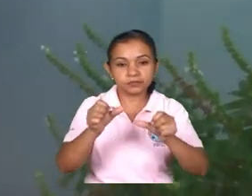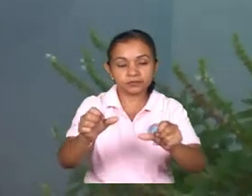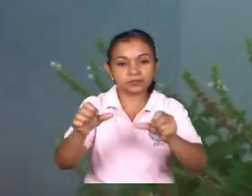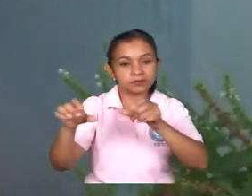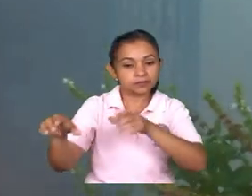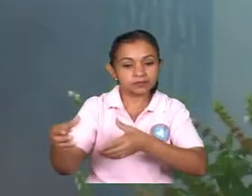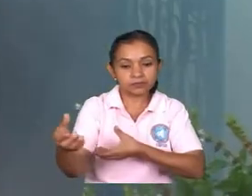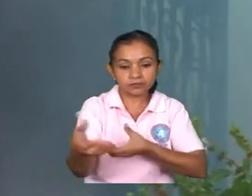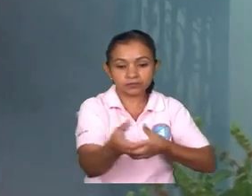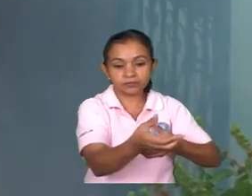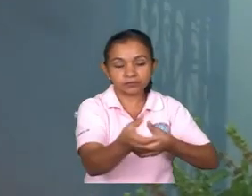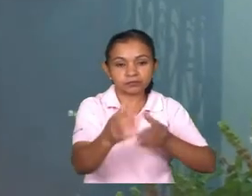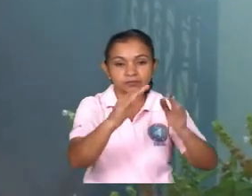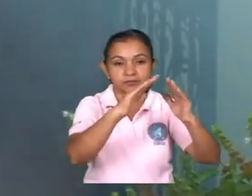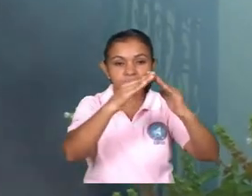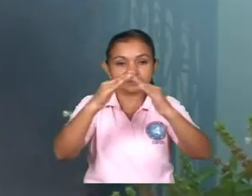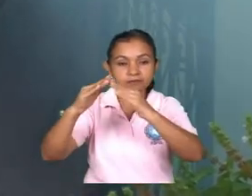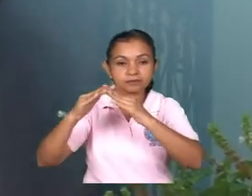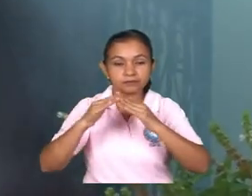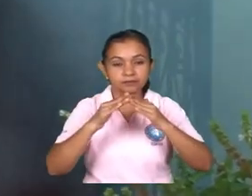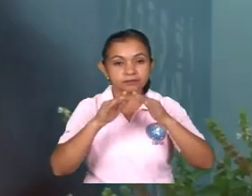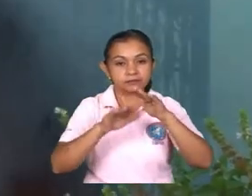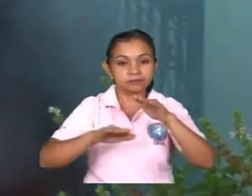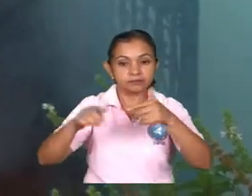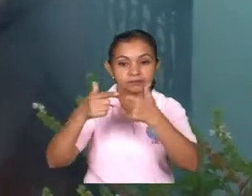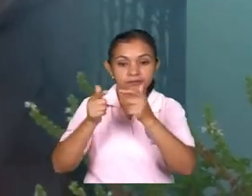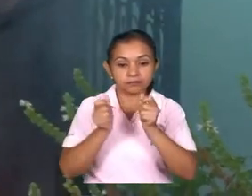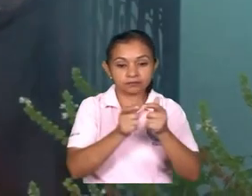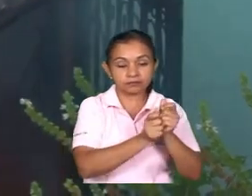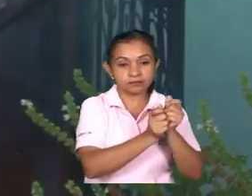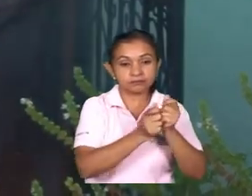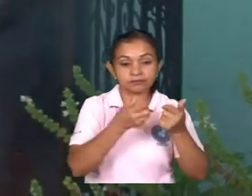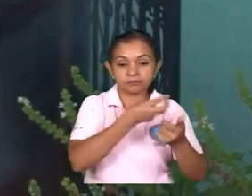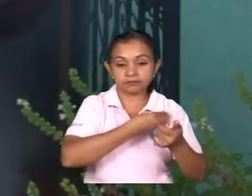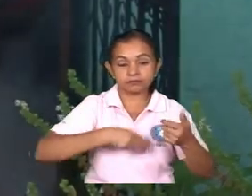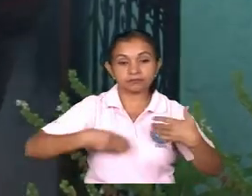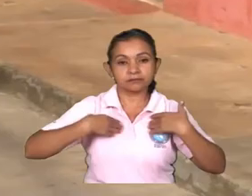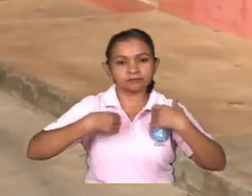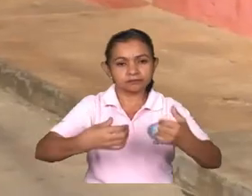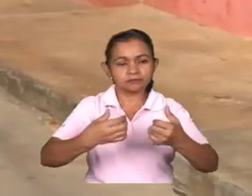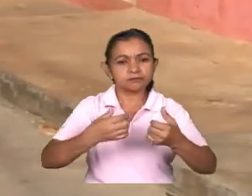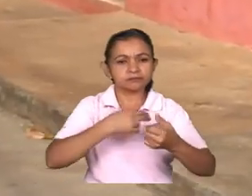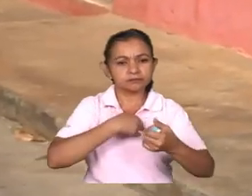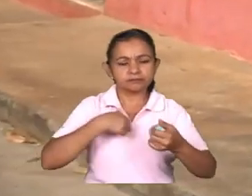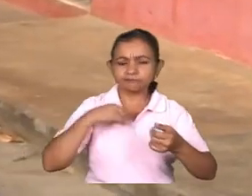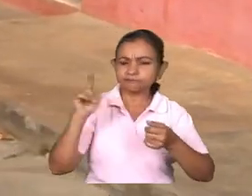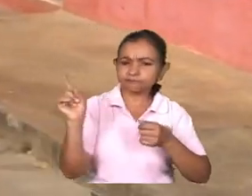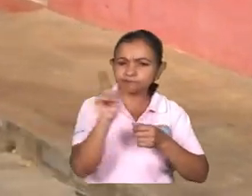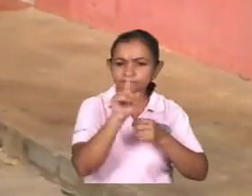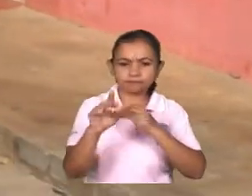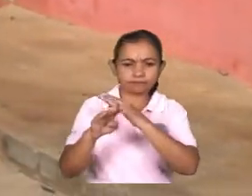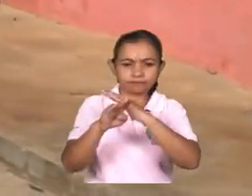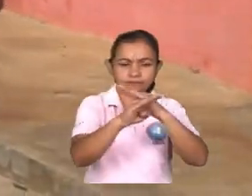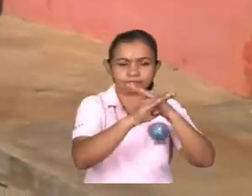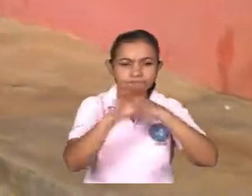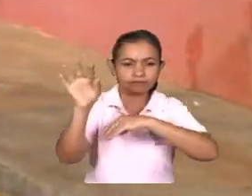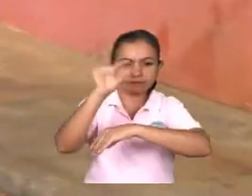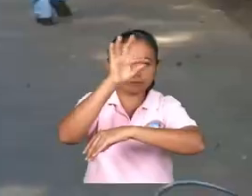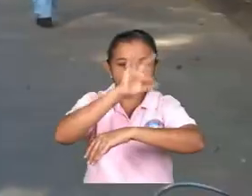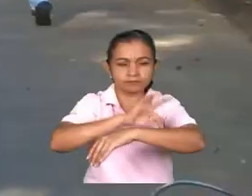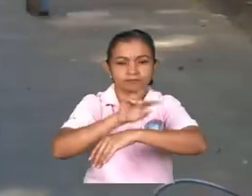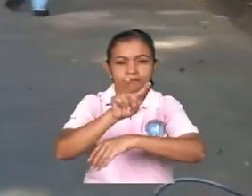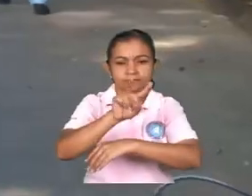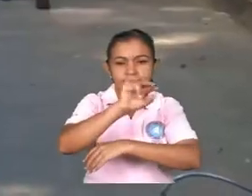Salud realiza en cada barrio. Esta vez, los brigadistas del Ministerio de Salud llegaron dispuestos a no dar tregua a estos vectores en el barrio